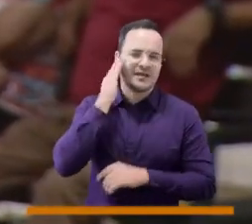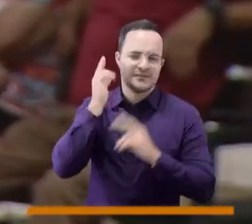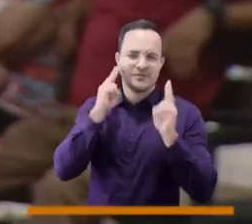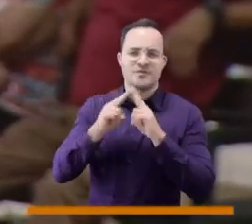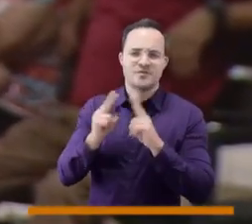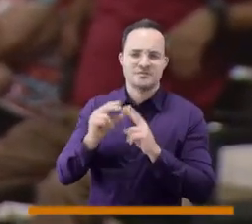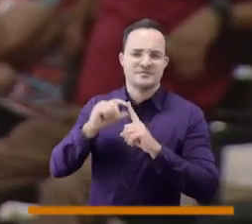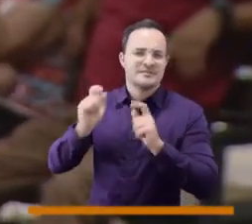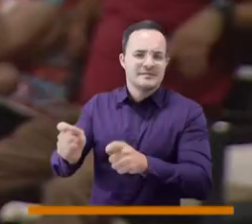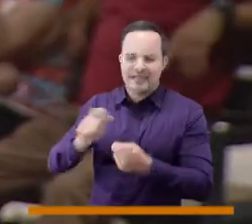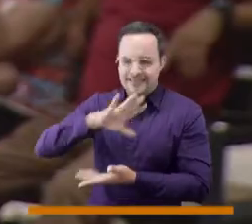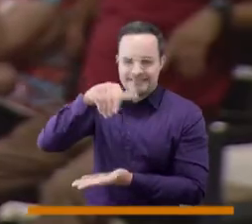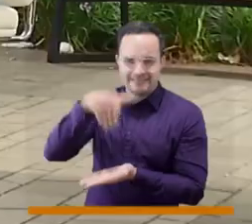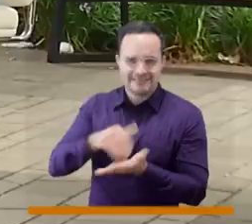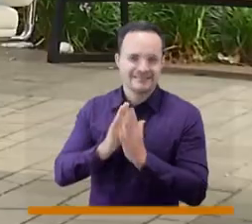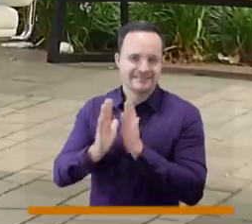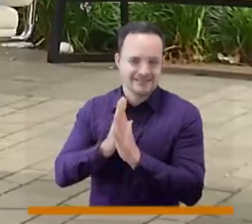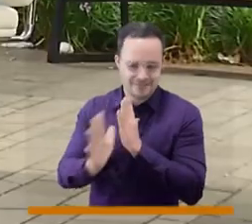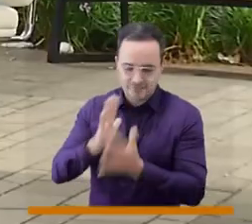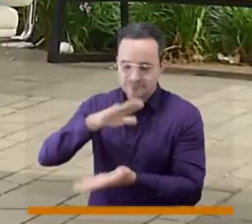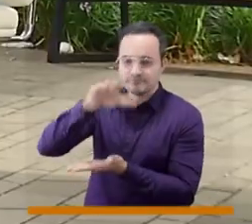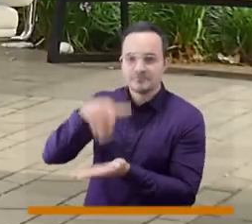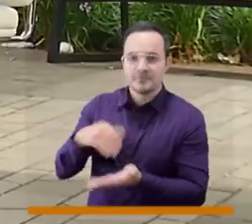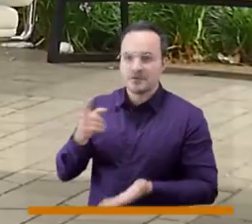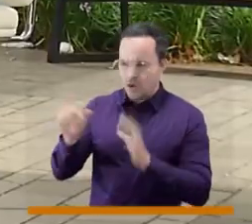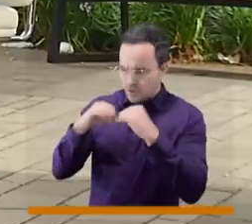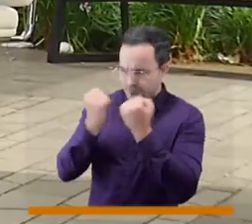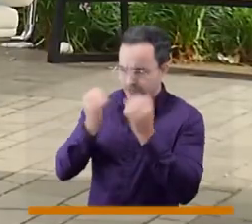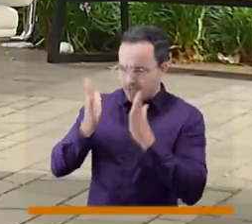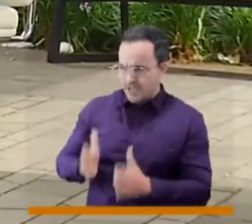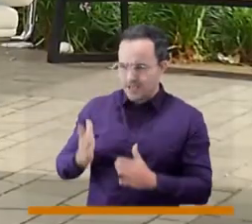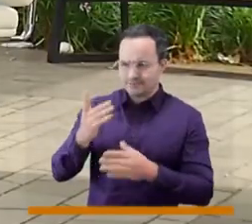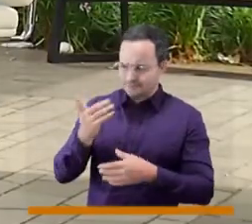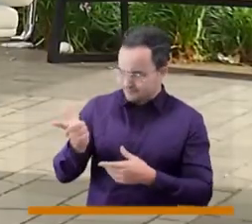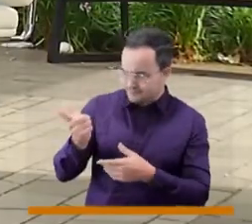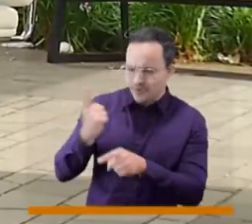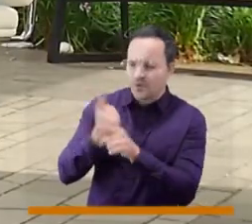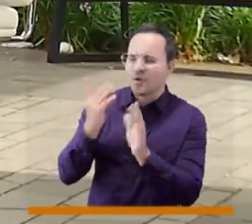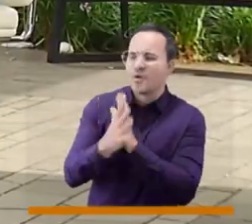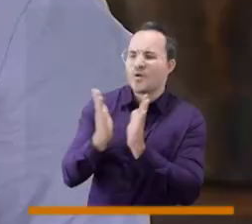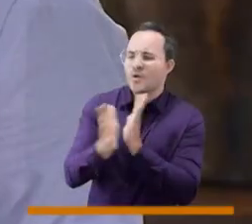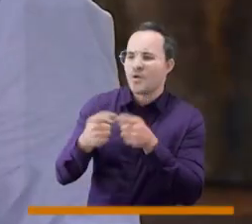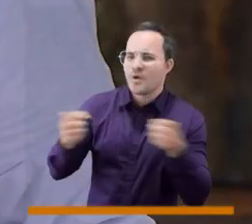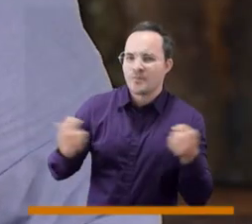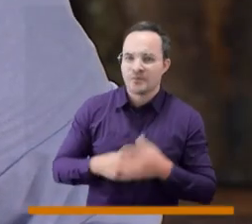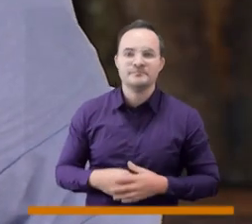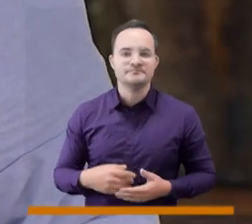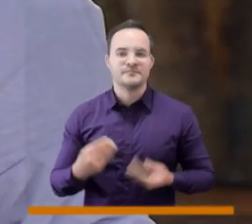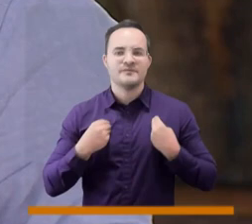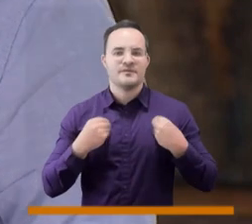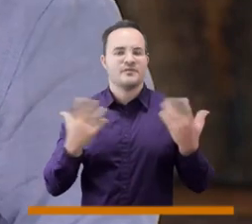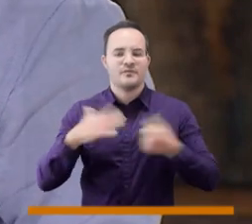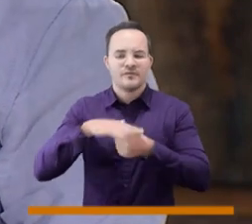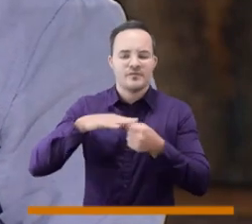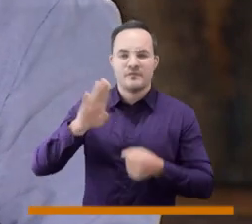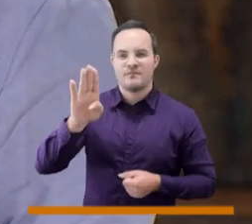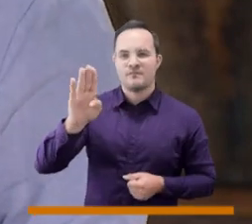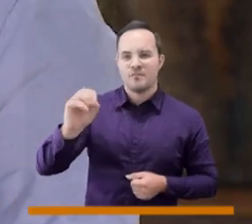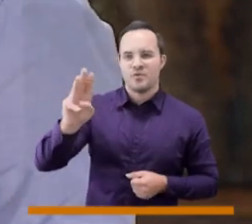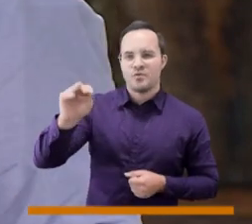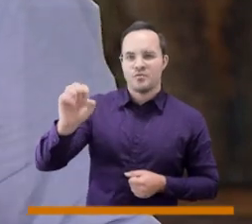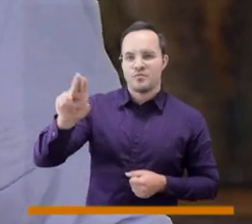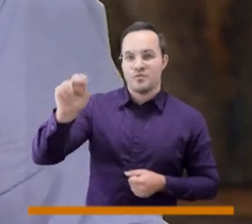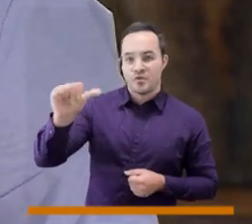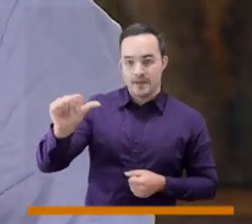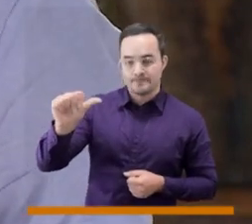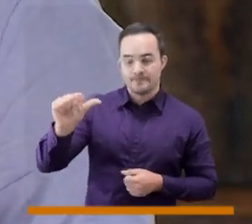como todos lo conocemos, y además también es el concejal de este distrito. Háblenos acerca de esa experiencia. Bueno, yo vivo en el barrio